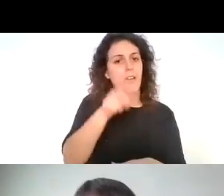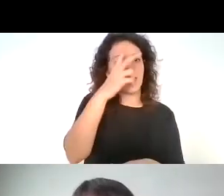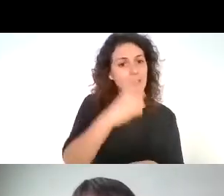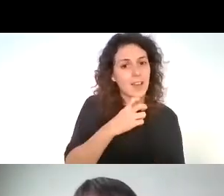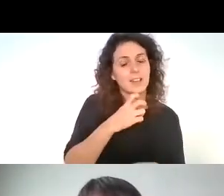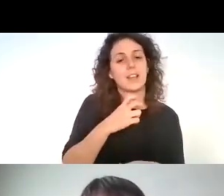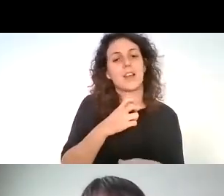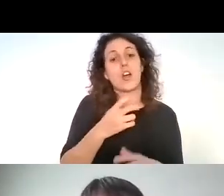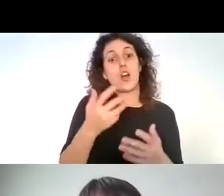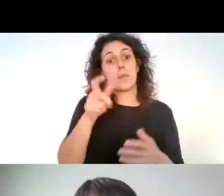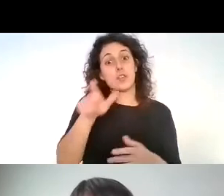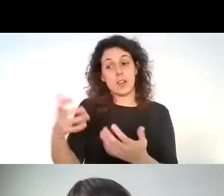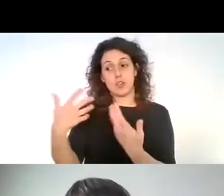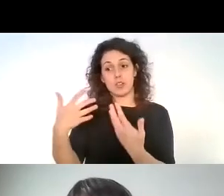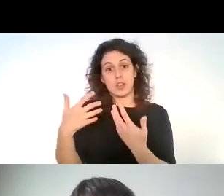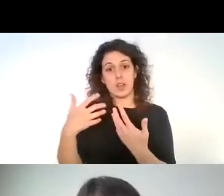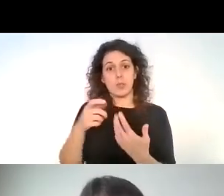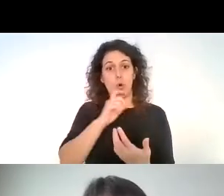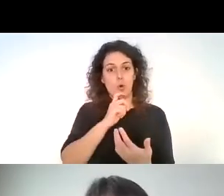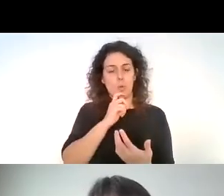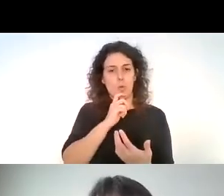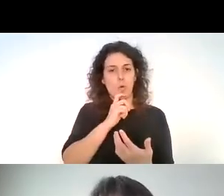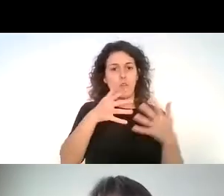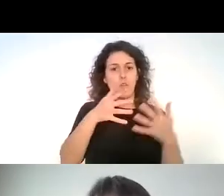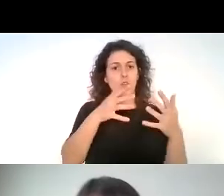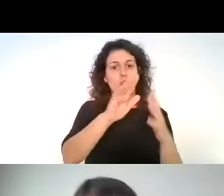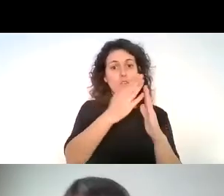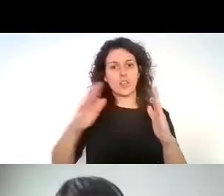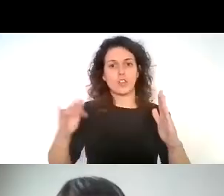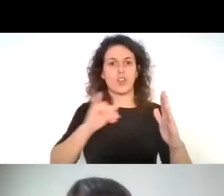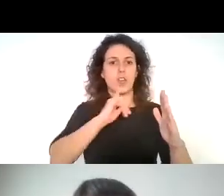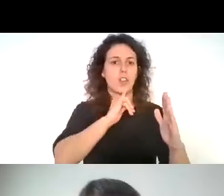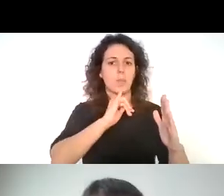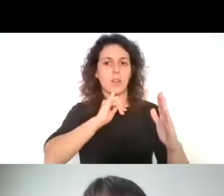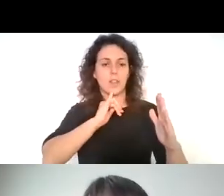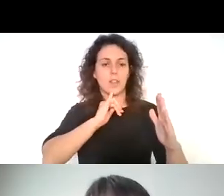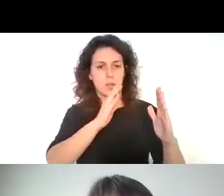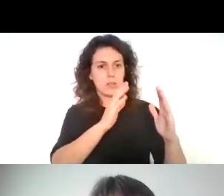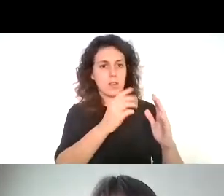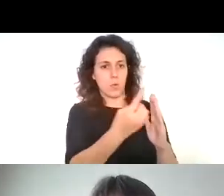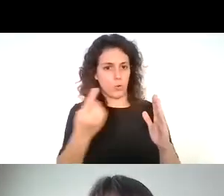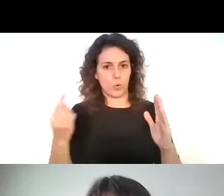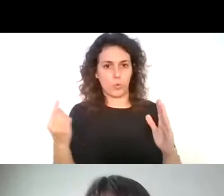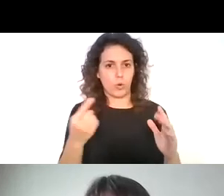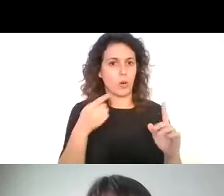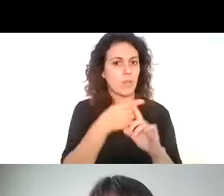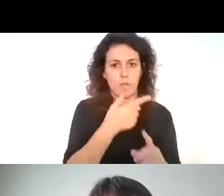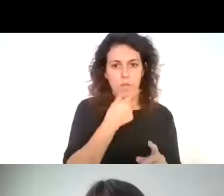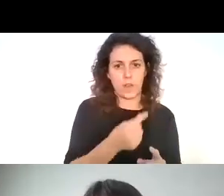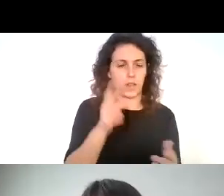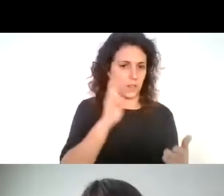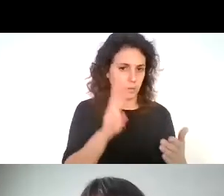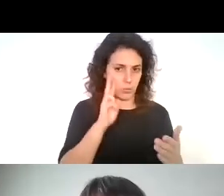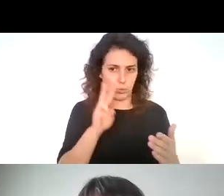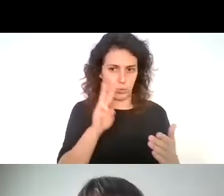nos aconsejaron fue un folleto por idioma para que fuera más fácil de leer en este caso y